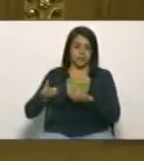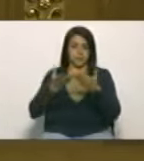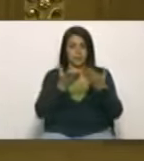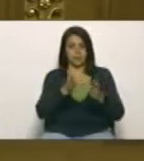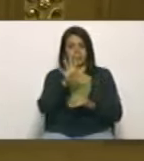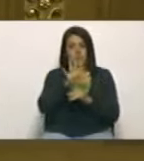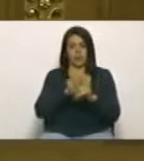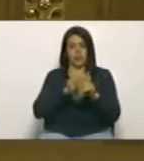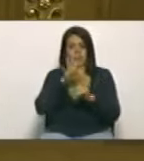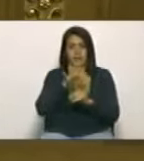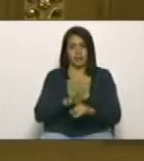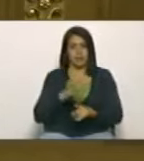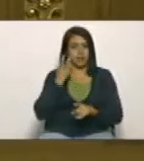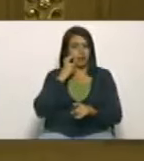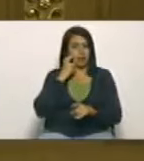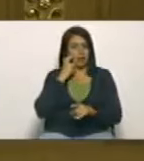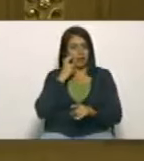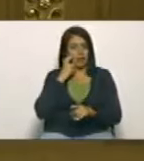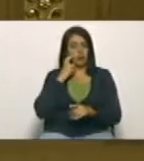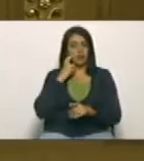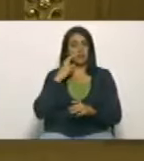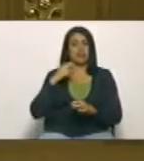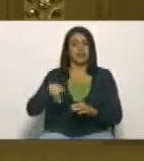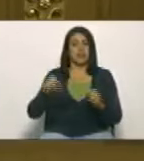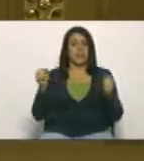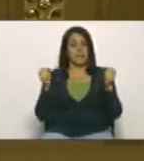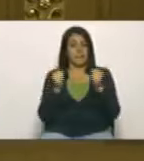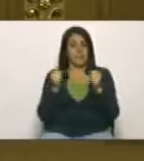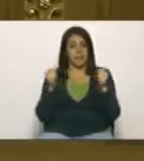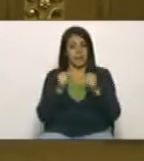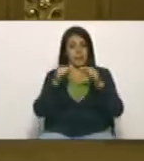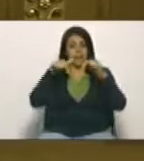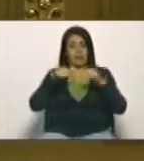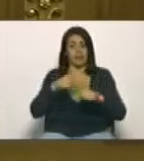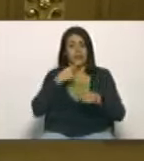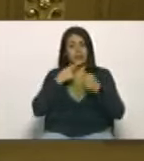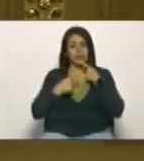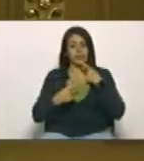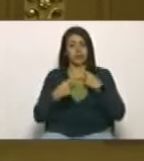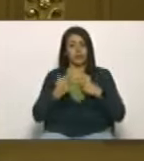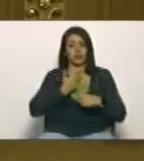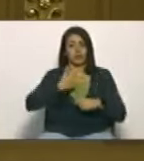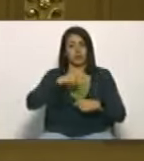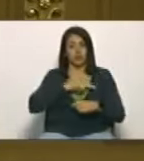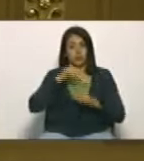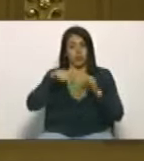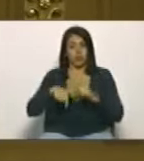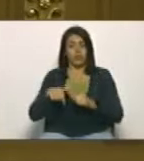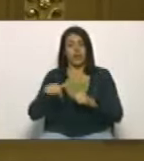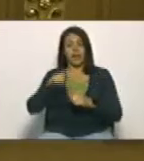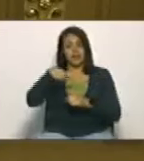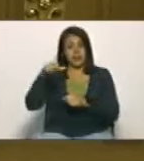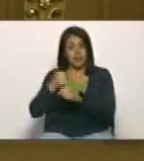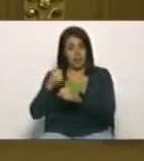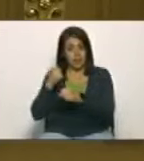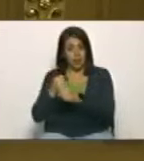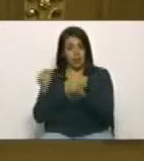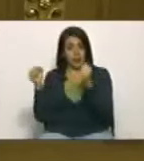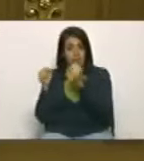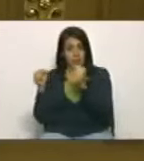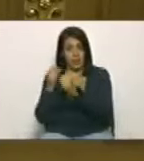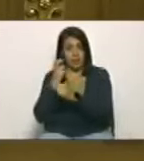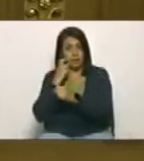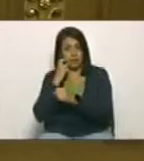Con cariño, cacaocultores del Estado Mérida. Desde aquí le decimos no solo a los cacaocultores y cacaocultoras del Estado